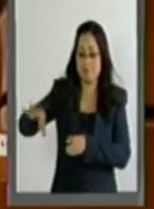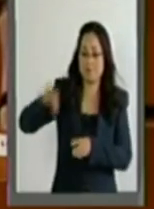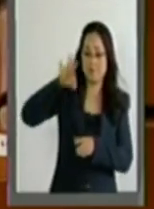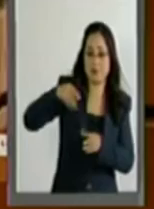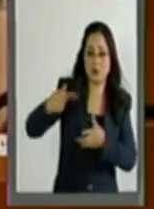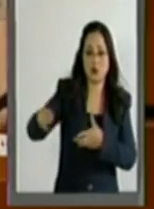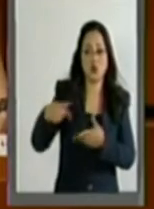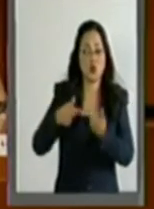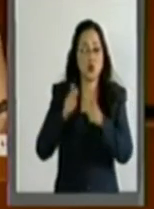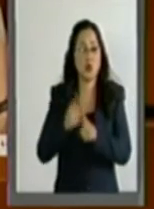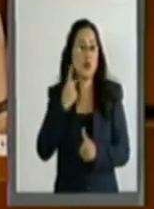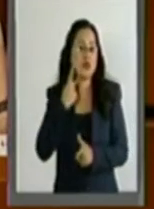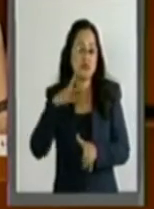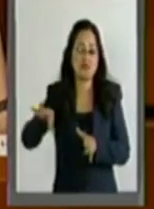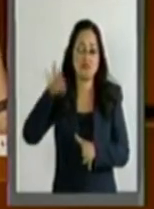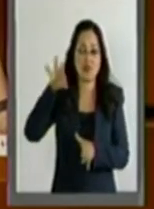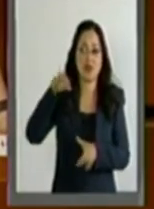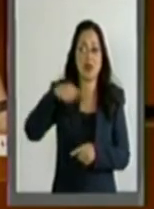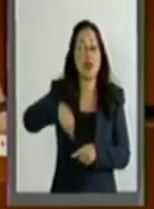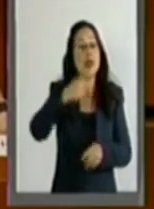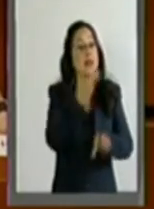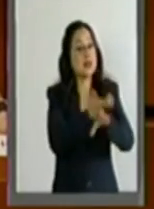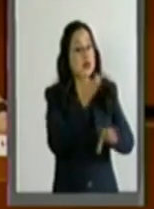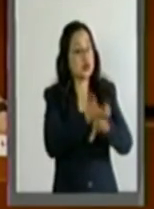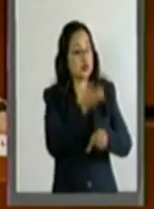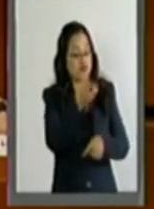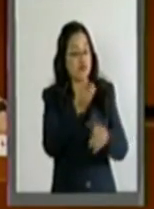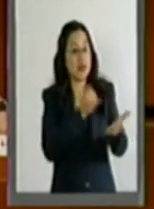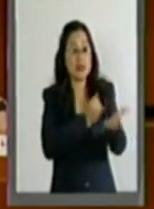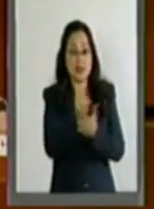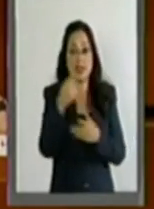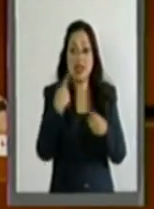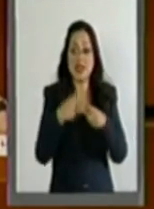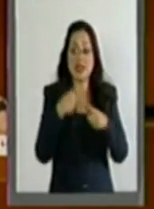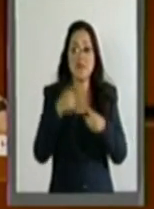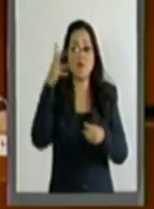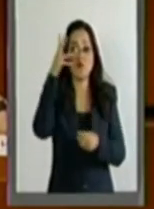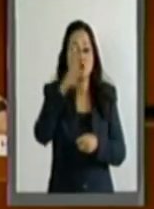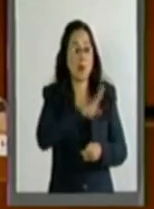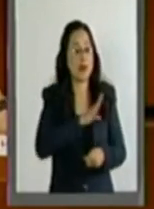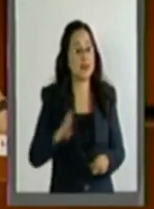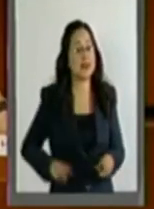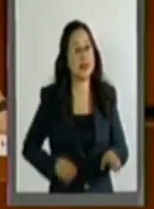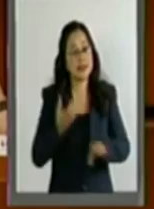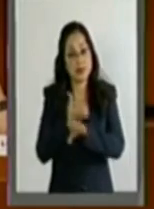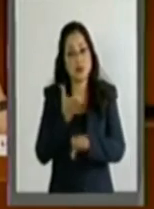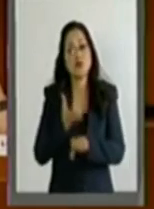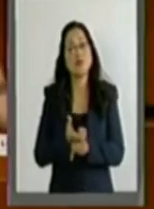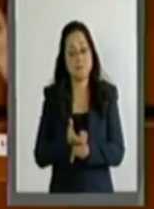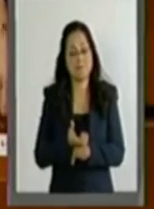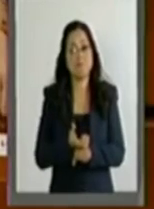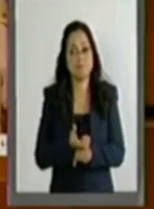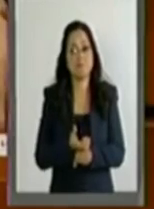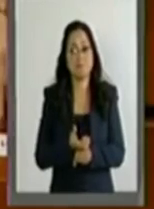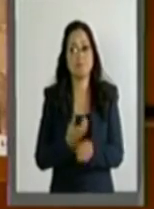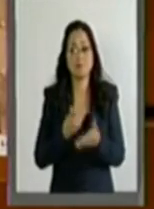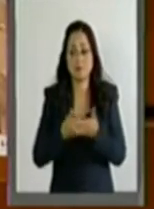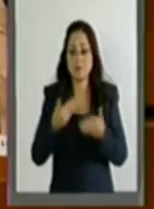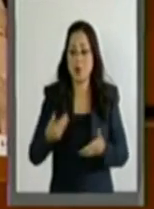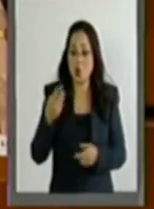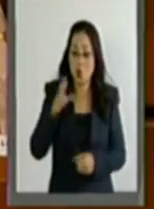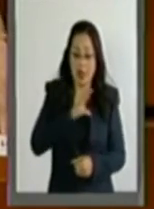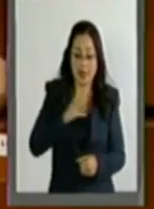Nos guste o no, serán los norteamericanos los que decidan quién preside esa nación. Hoy es un